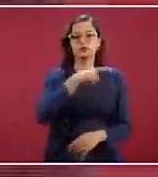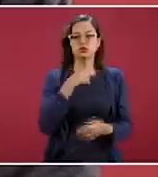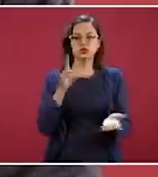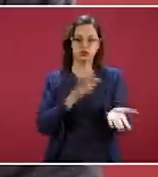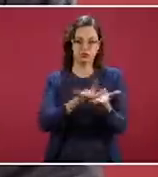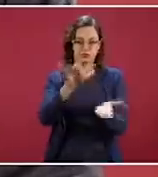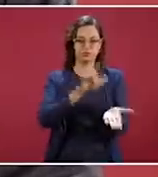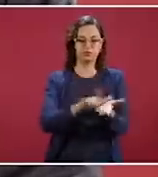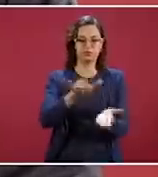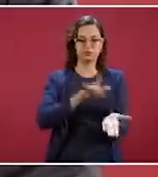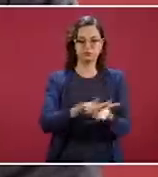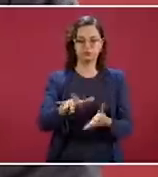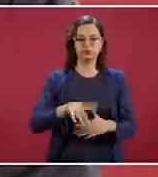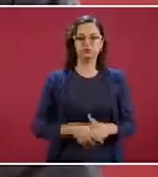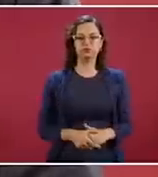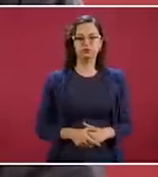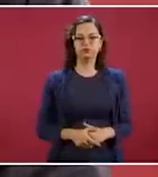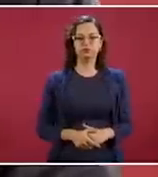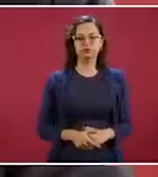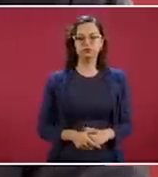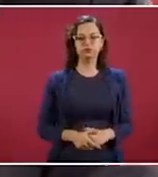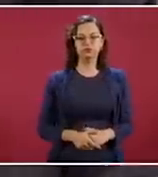apoyando